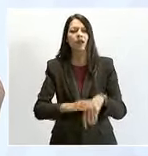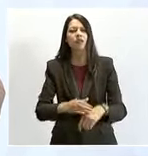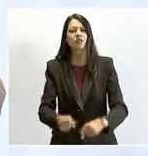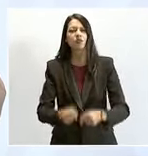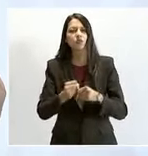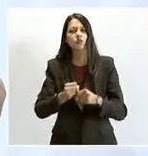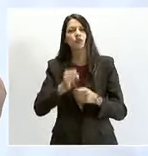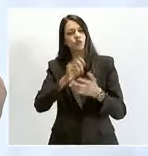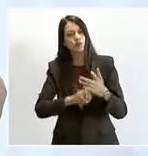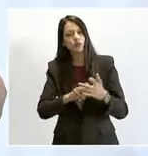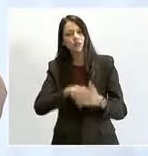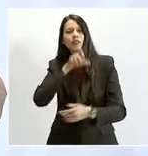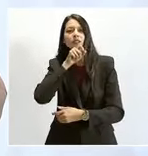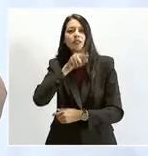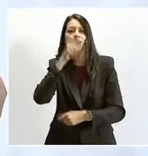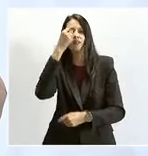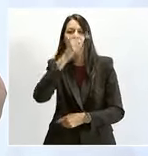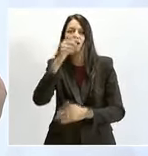refundar